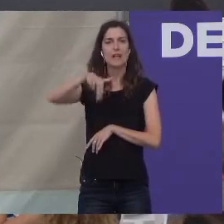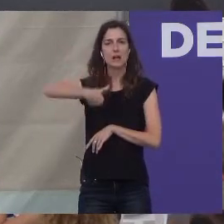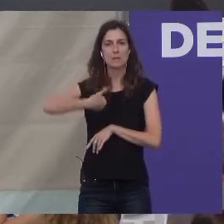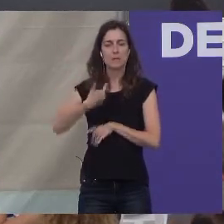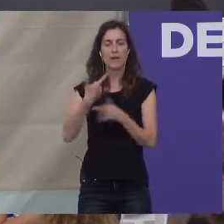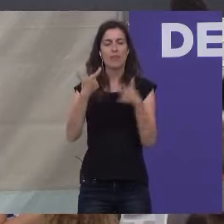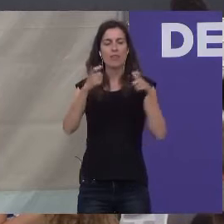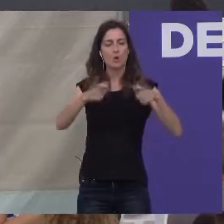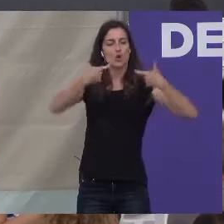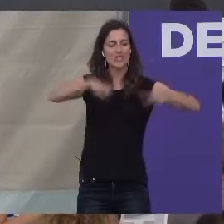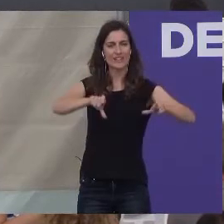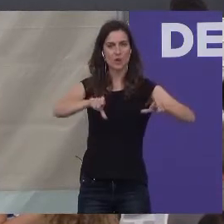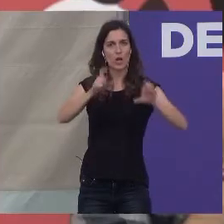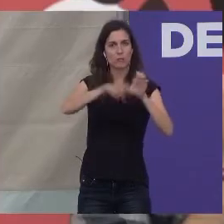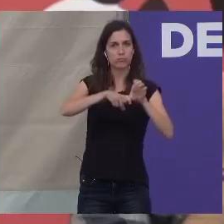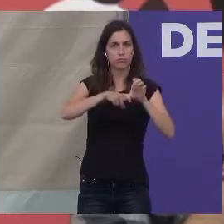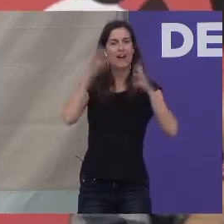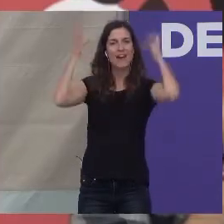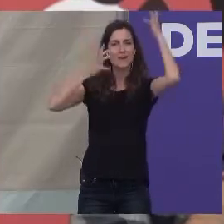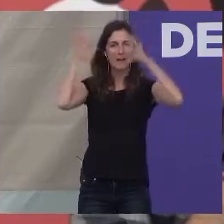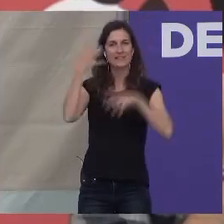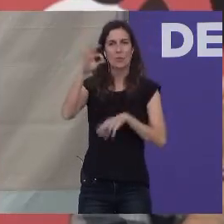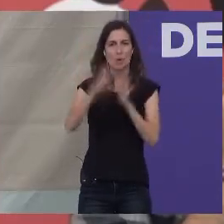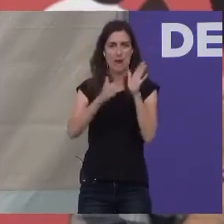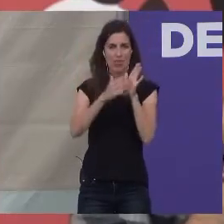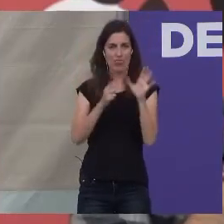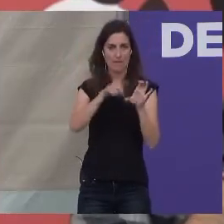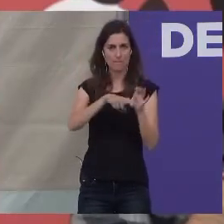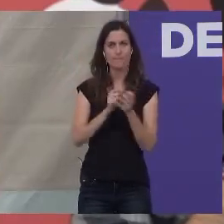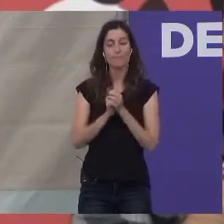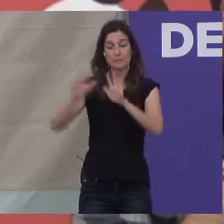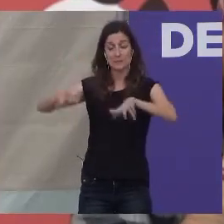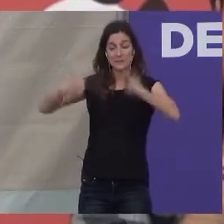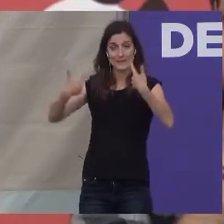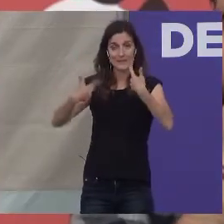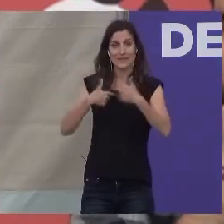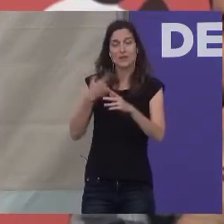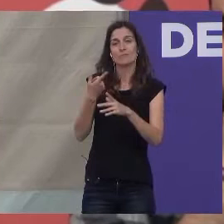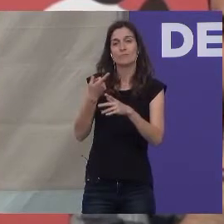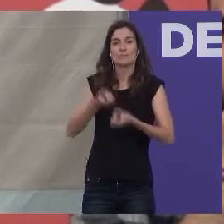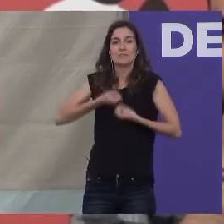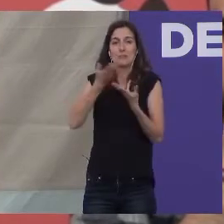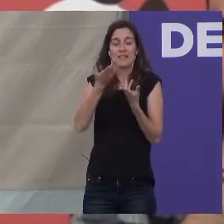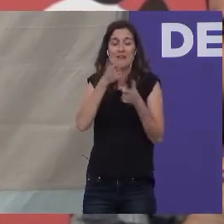Círculo Sectorial Animalista Podem Valencia. ¿Me vais a permitir que me exprese con palabras